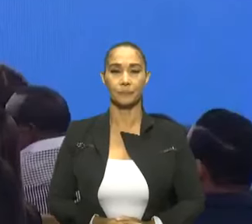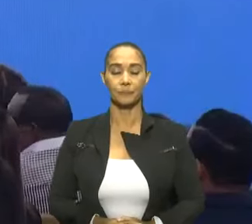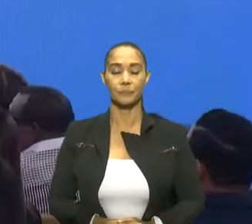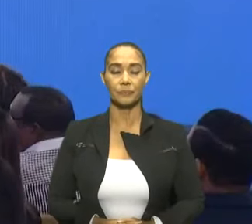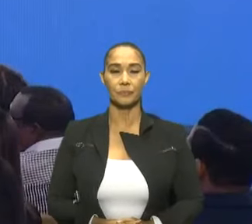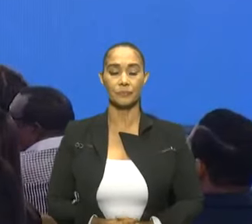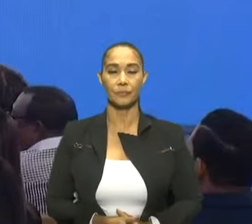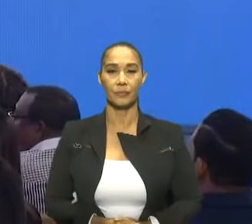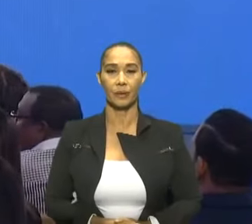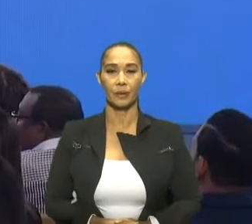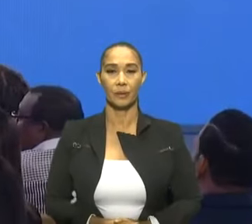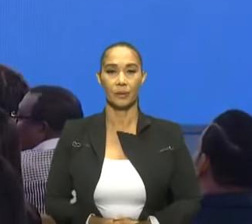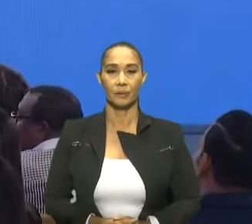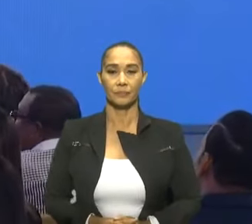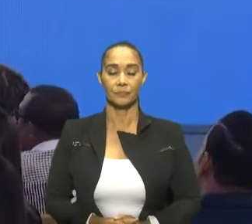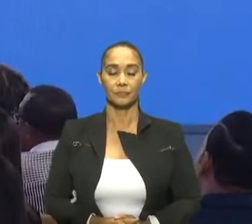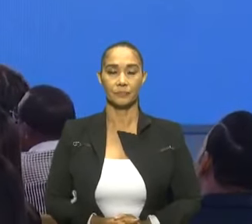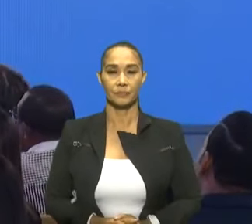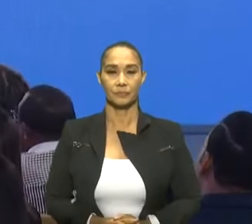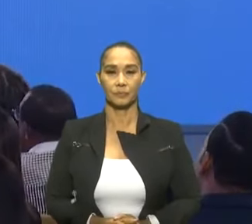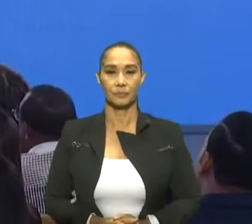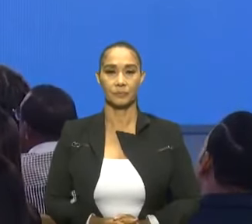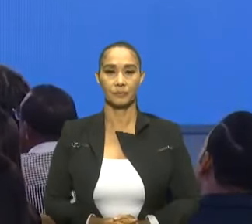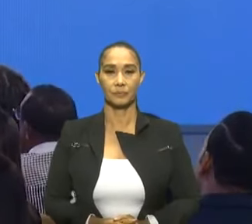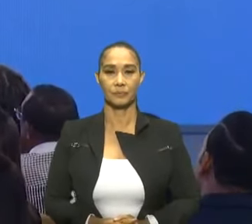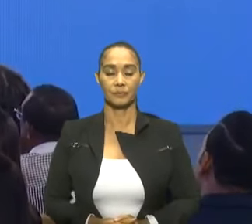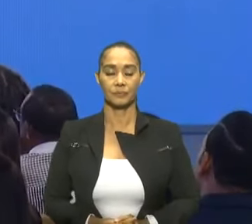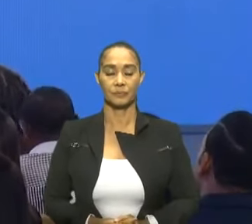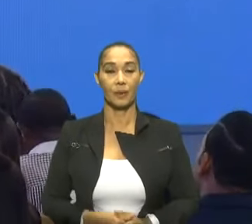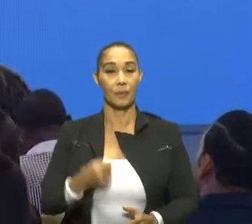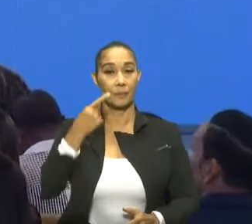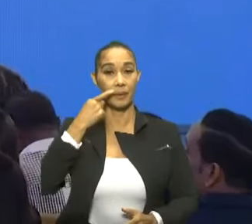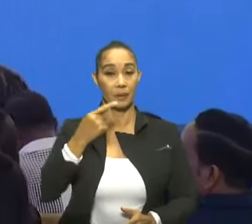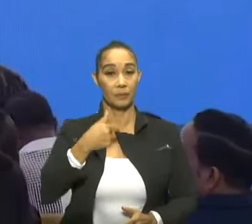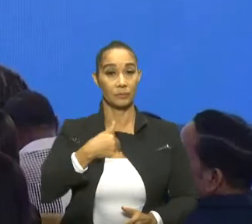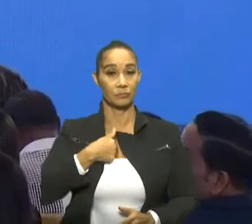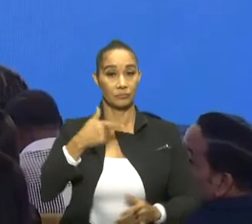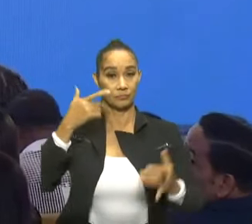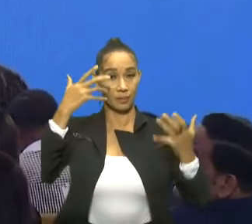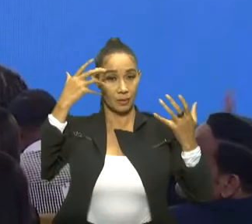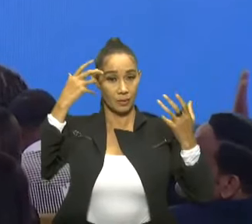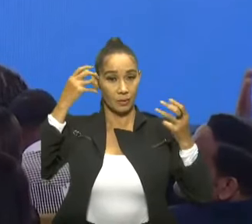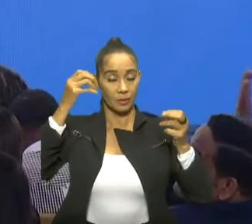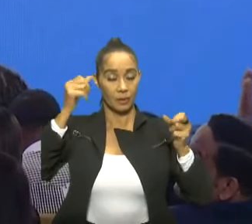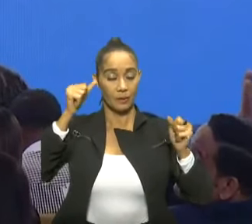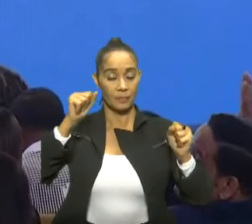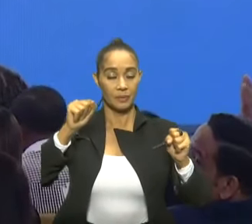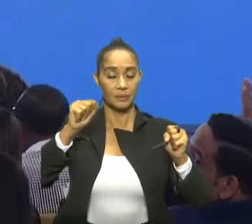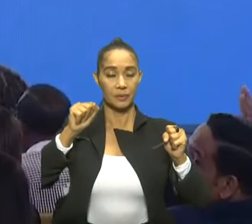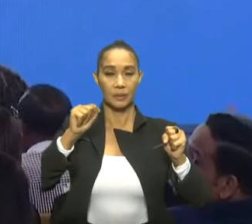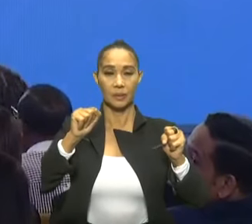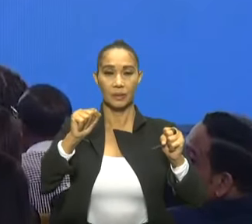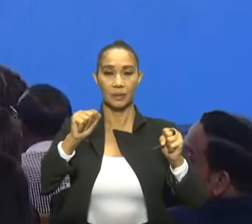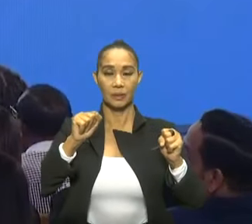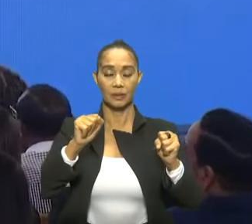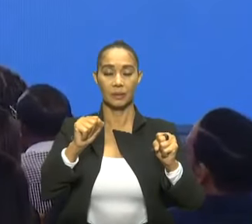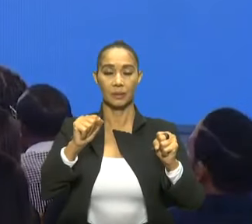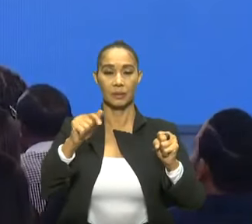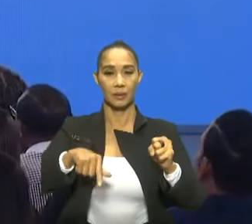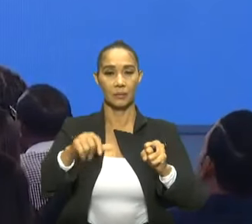Mira, yo creo que yo he sido uno de los presidentes que más ha en